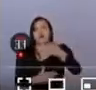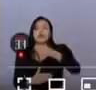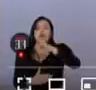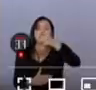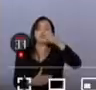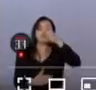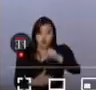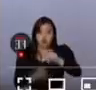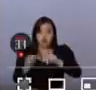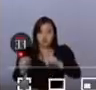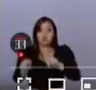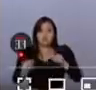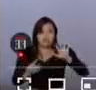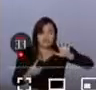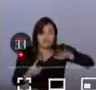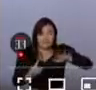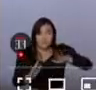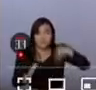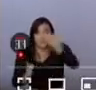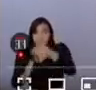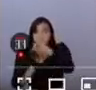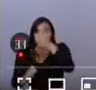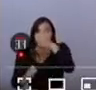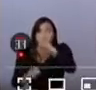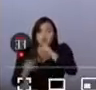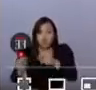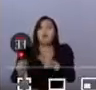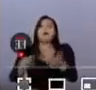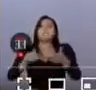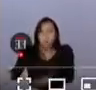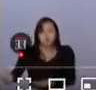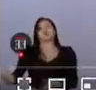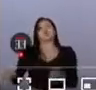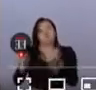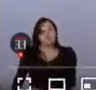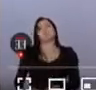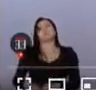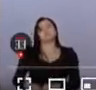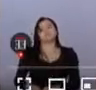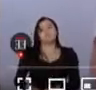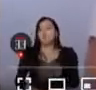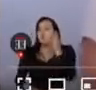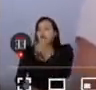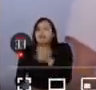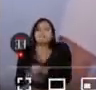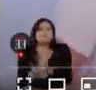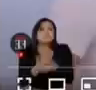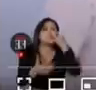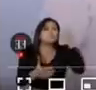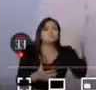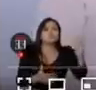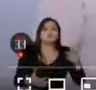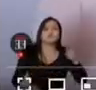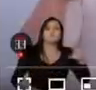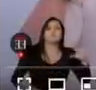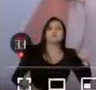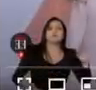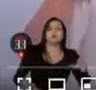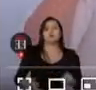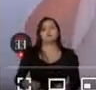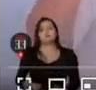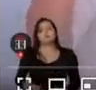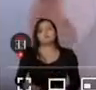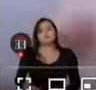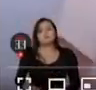buscando una verdad por la muerte de aquellos jóvenes que lo había reconocido en ocaña norte de santander cuando